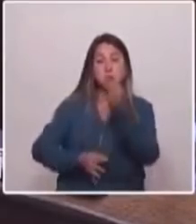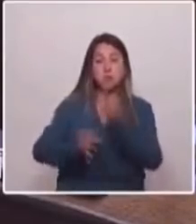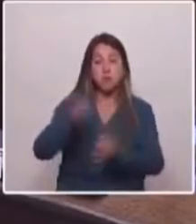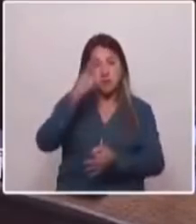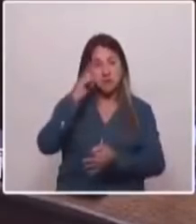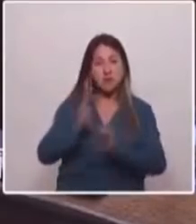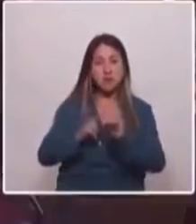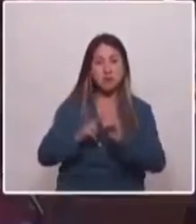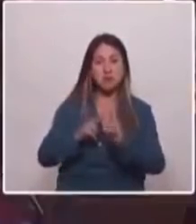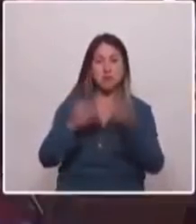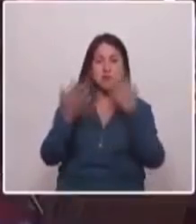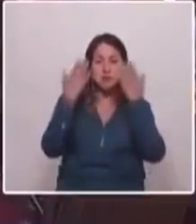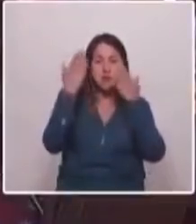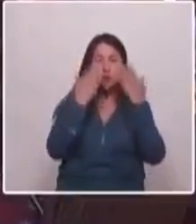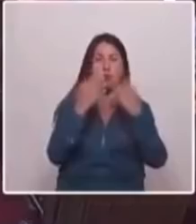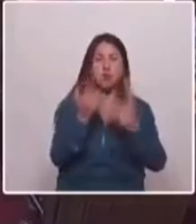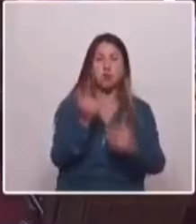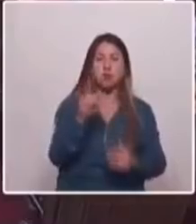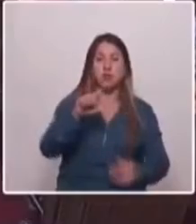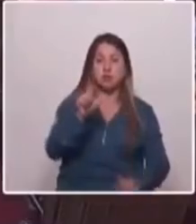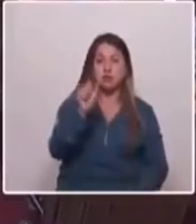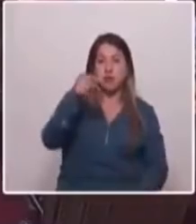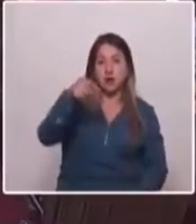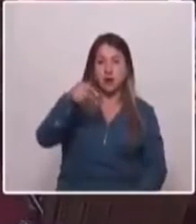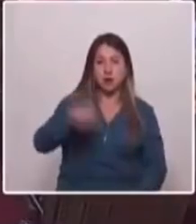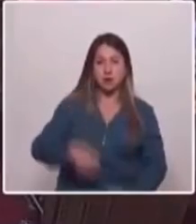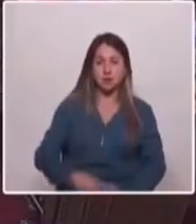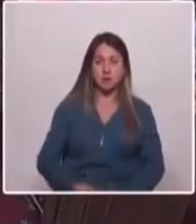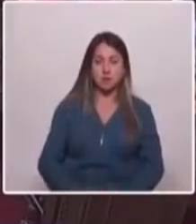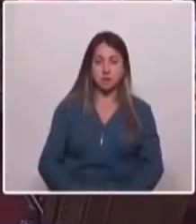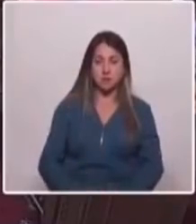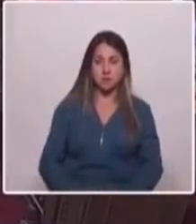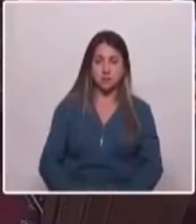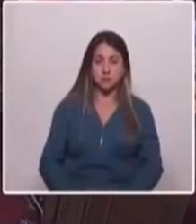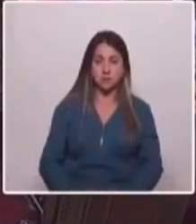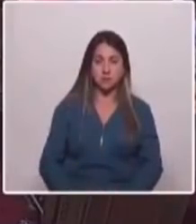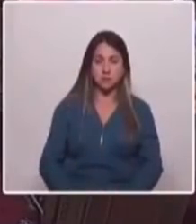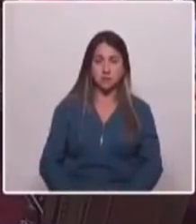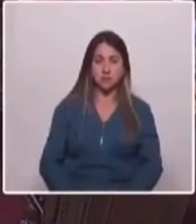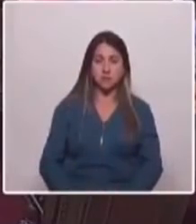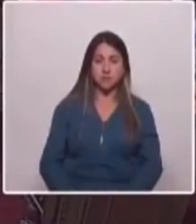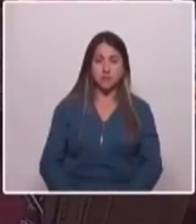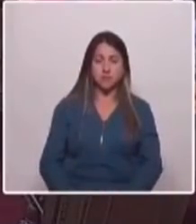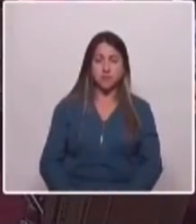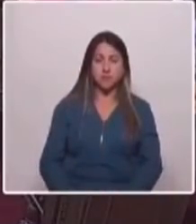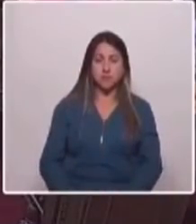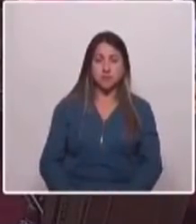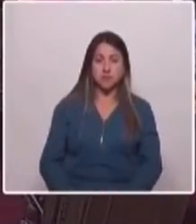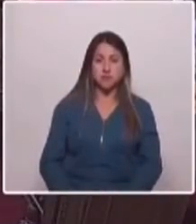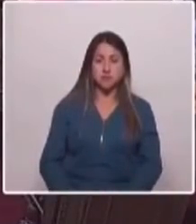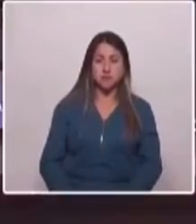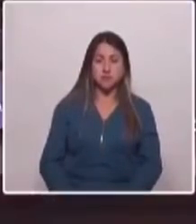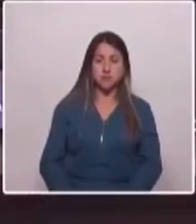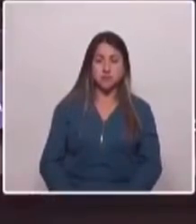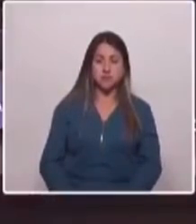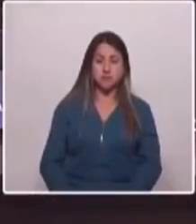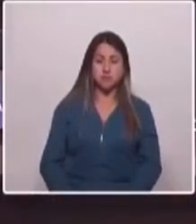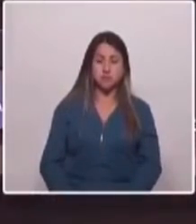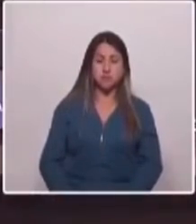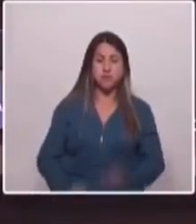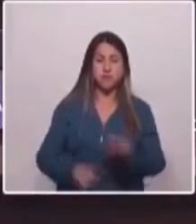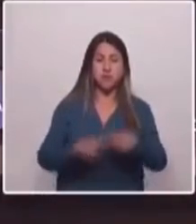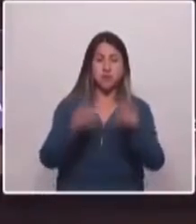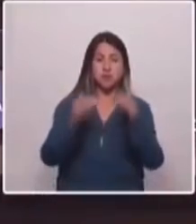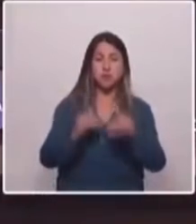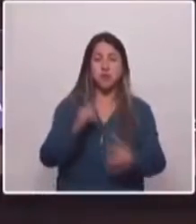ejemplo levantar el secreto de la Comisión Valech, entre otros aspectos. Así que muy pendientes con lo que va a ocurrir durante esta jornada, pero solo debate el día